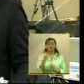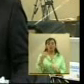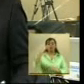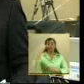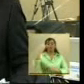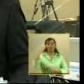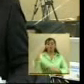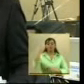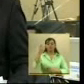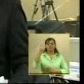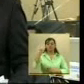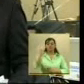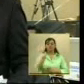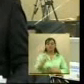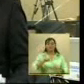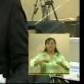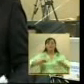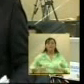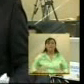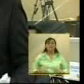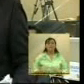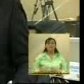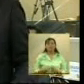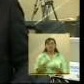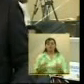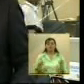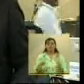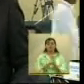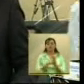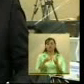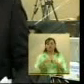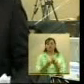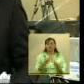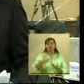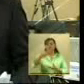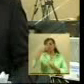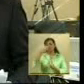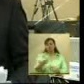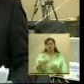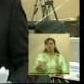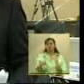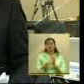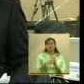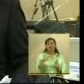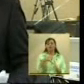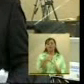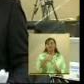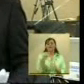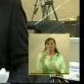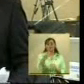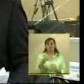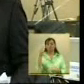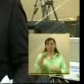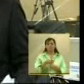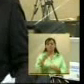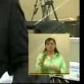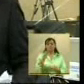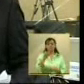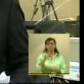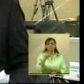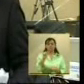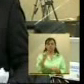efectivamente salieron en libertad. Pero el espíritu de la ley no se la acató como corresponde. La ley de gracia dispuesta por el presidente Borja, tal como consta en